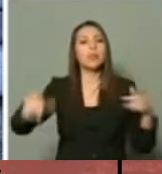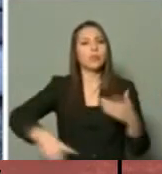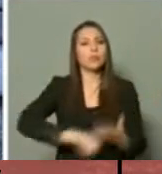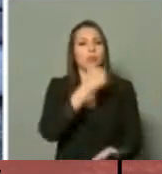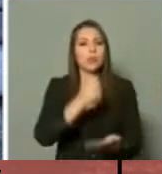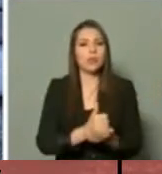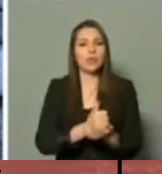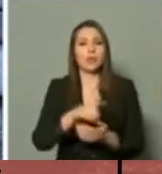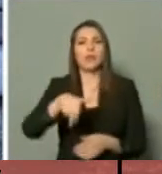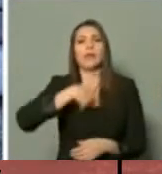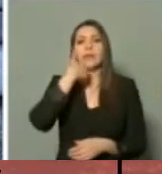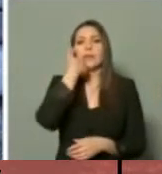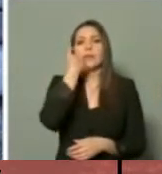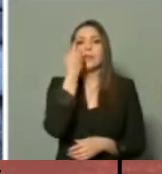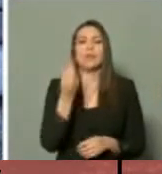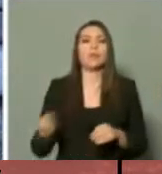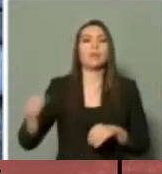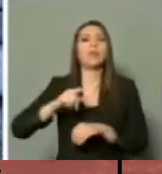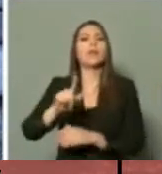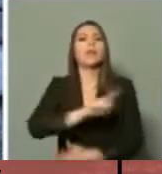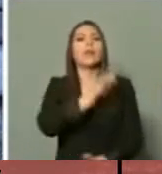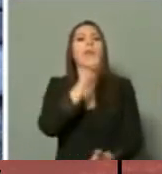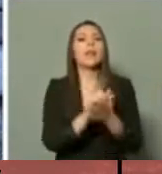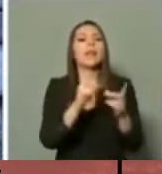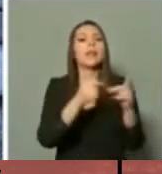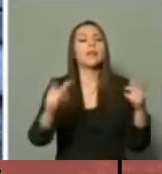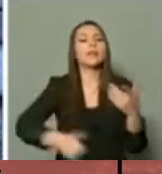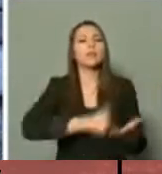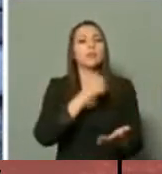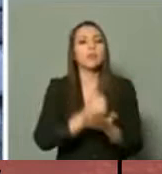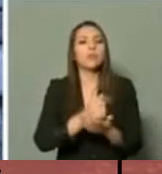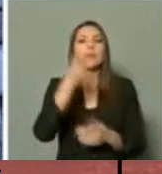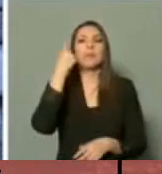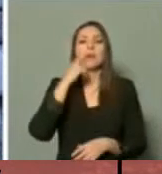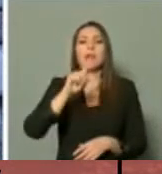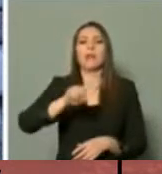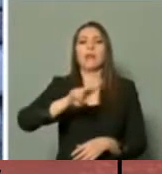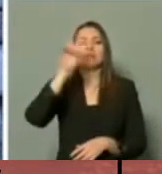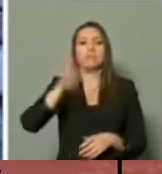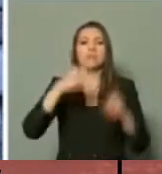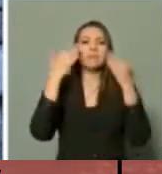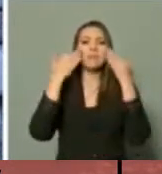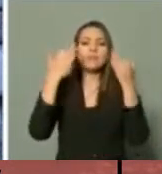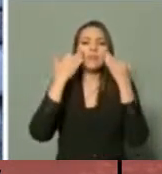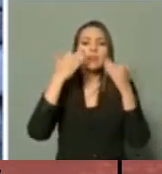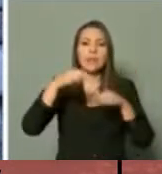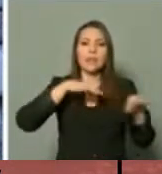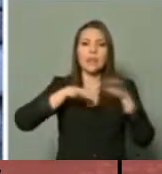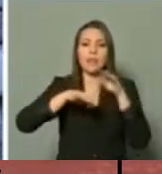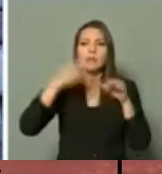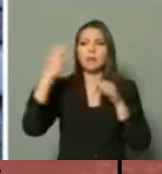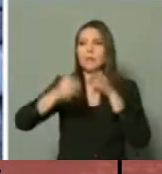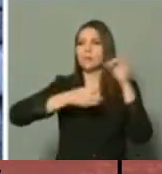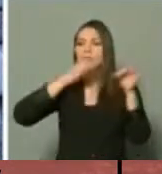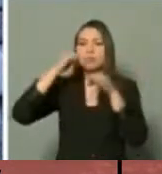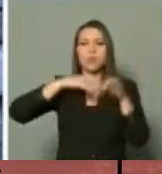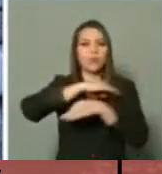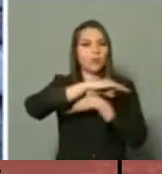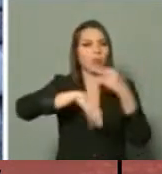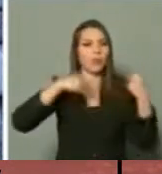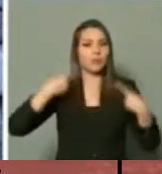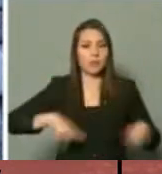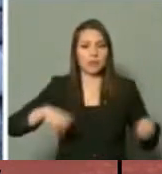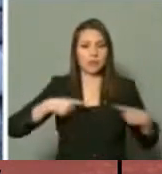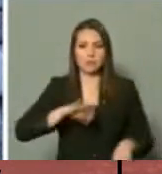impulsar una ley de desarrollo urbano que esté basada en los principios de transparencia y máxima publicidad, donde todos